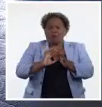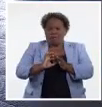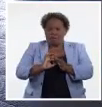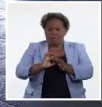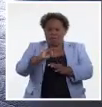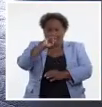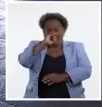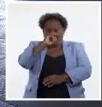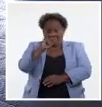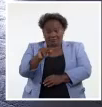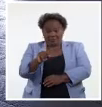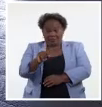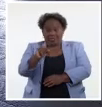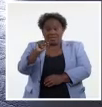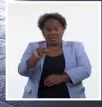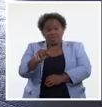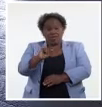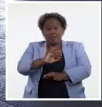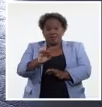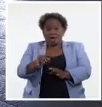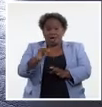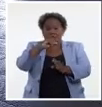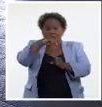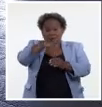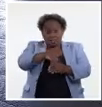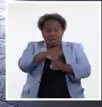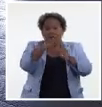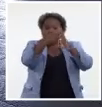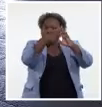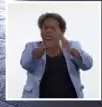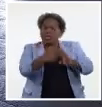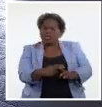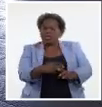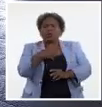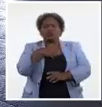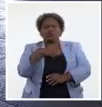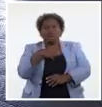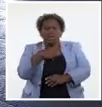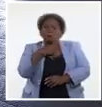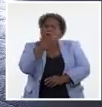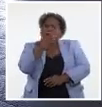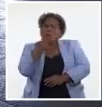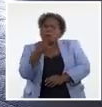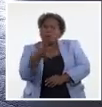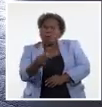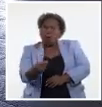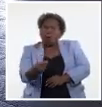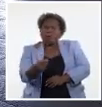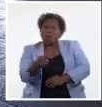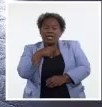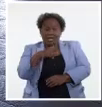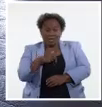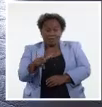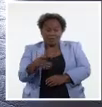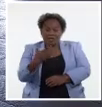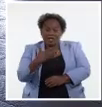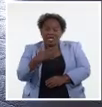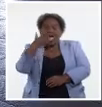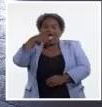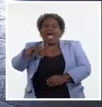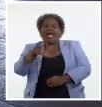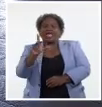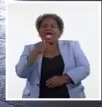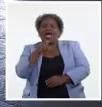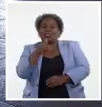de un listado de perspectiva inmediata. Tenemos jugadores muy jóvenes, tenemos, como todos sabemos, el caso de Alejandro, que juega actualmente en la Liga de